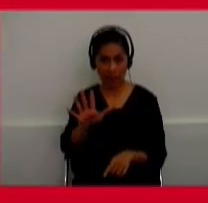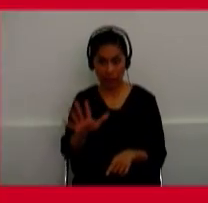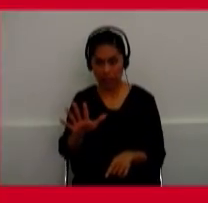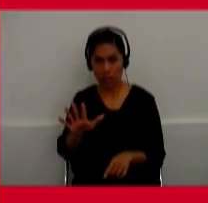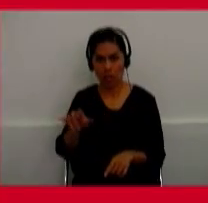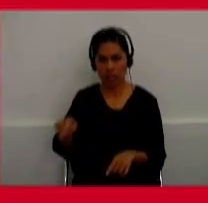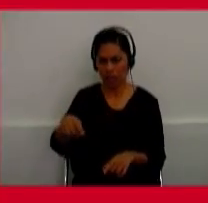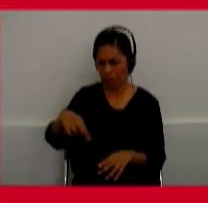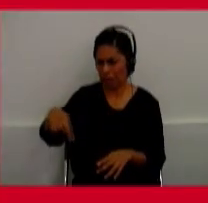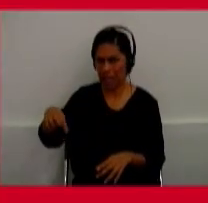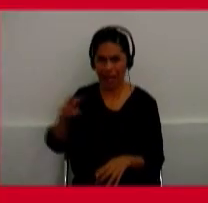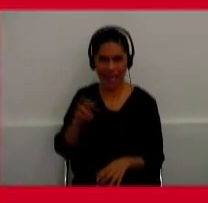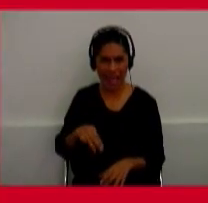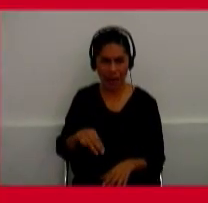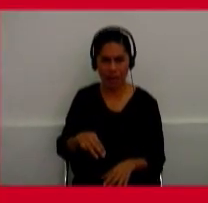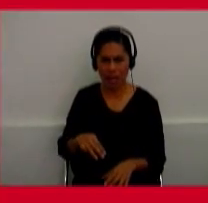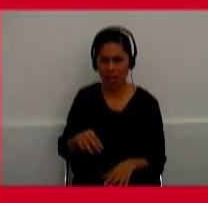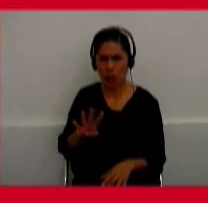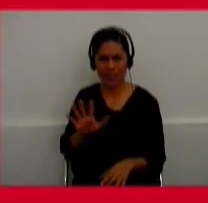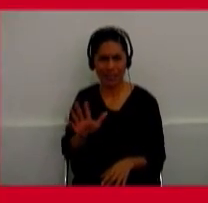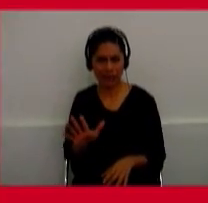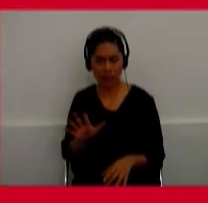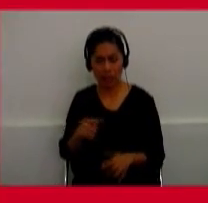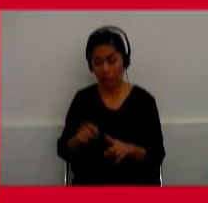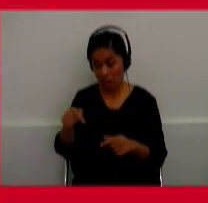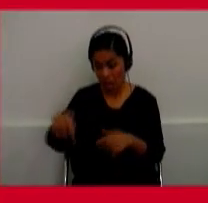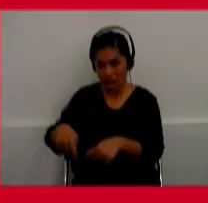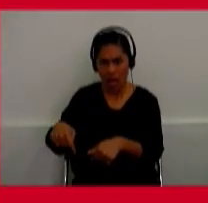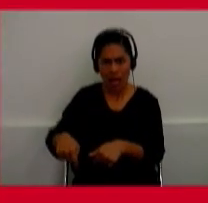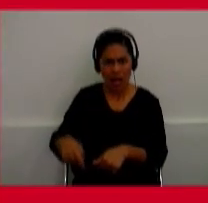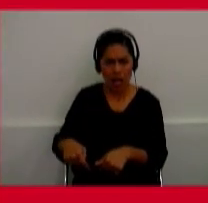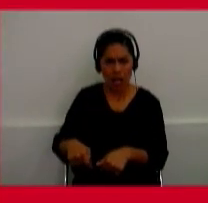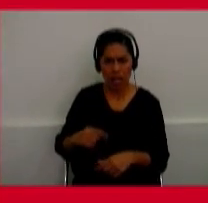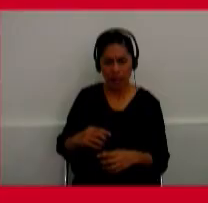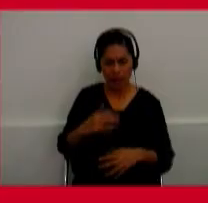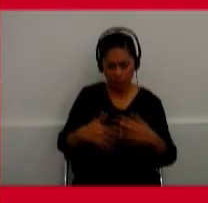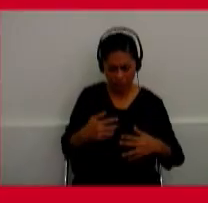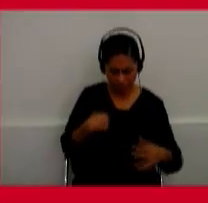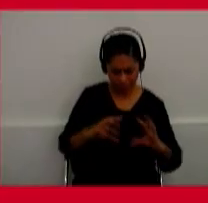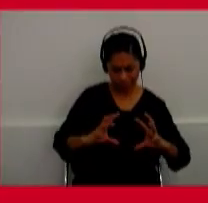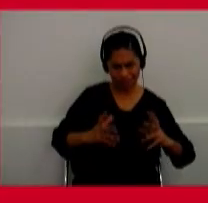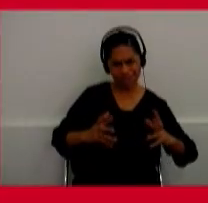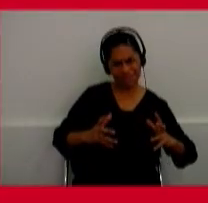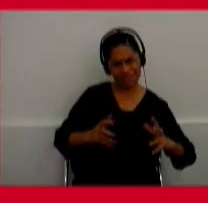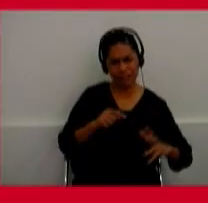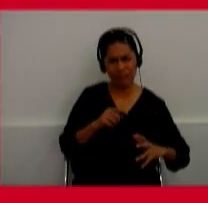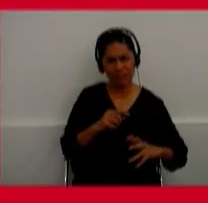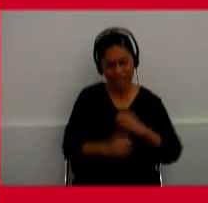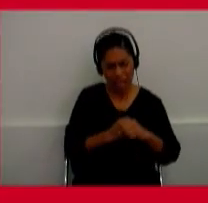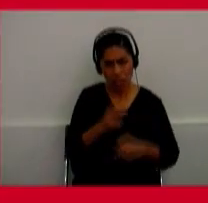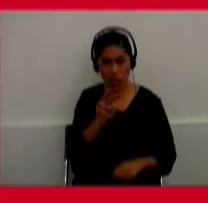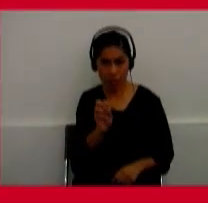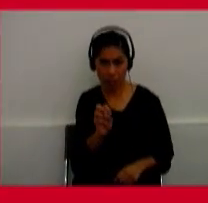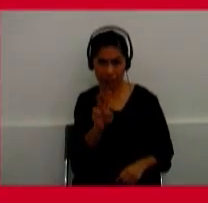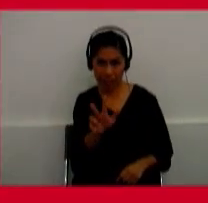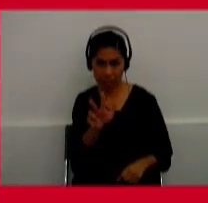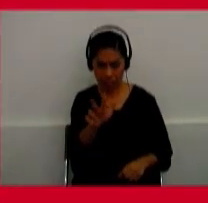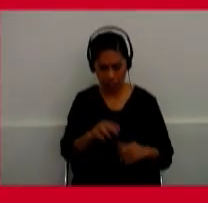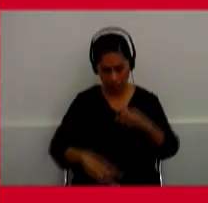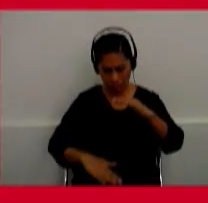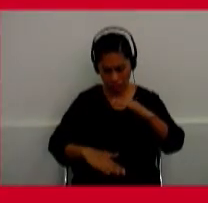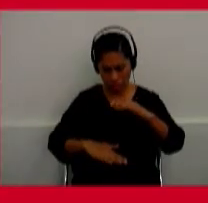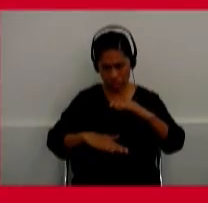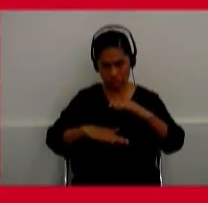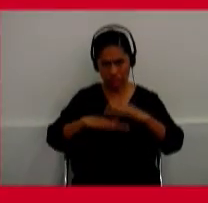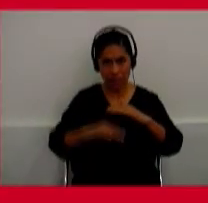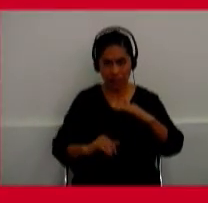28 ppm, pero actualmente en los fallas que habíamos encontrado en el 2023 no llegábamos a esos valores. Los máximos valores